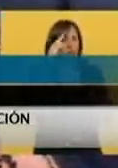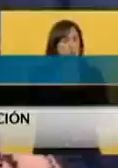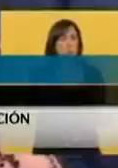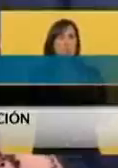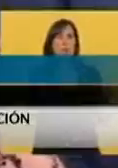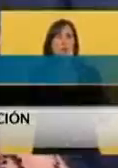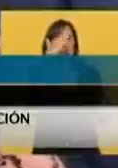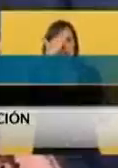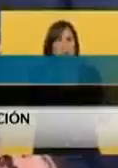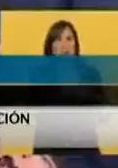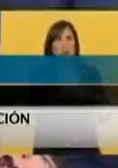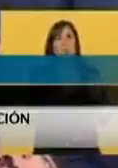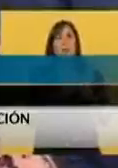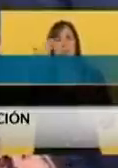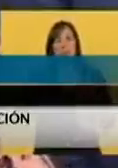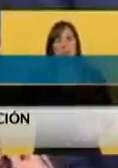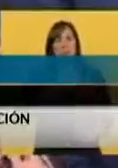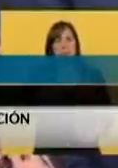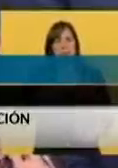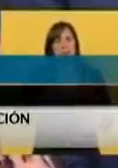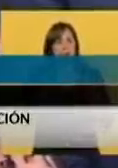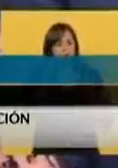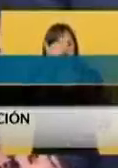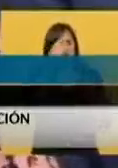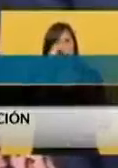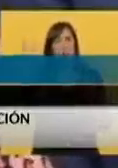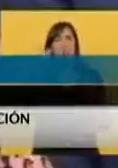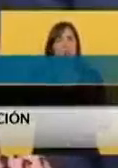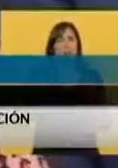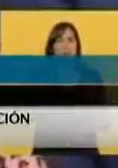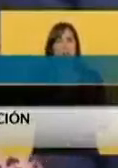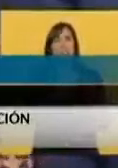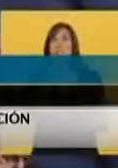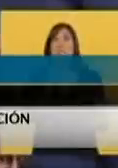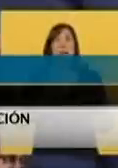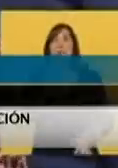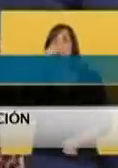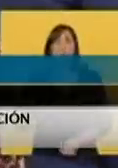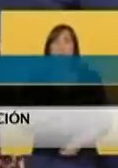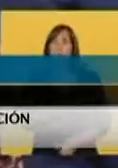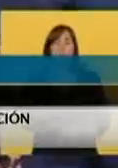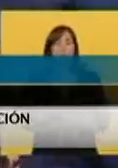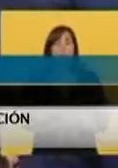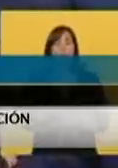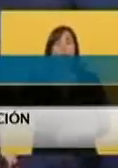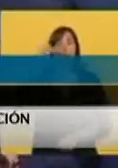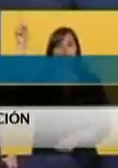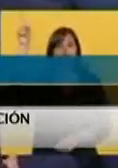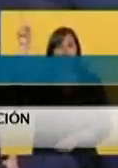mí dependa la Constitución de la Nación Argentina. Si así no lo hiciere, que